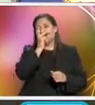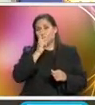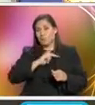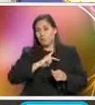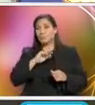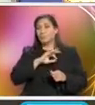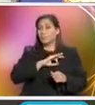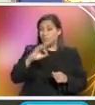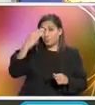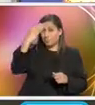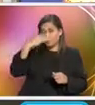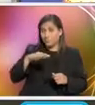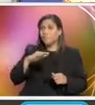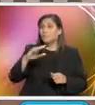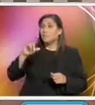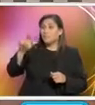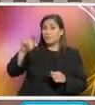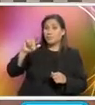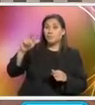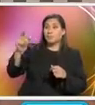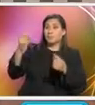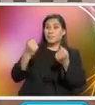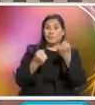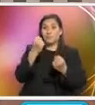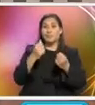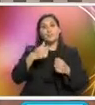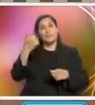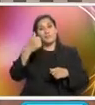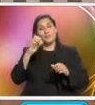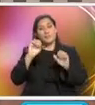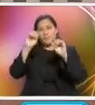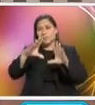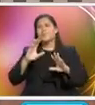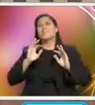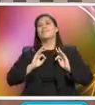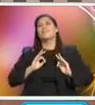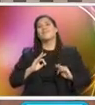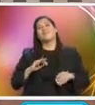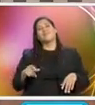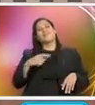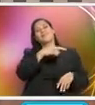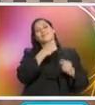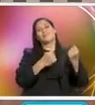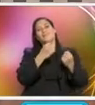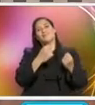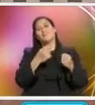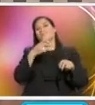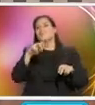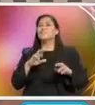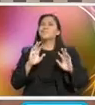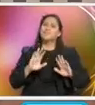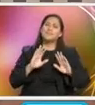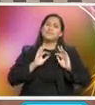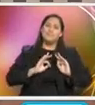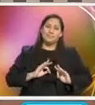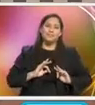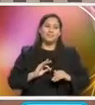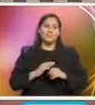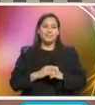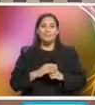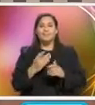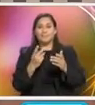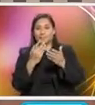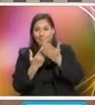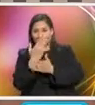puedes saber que alguien más los va a llevar, entonces pues también te relajas, ¿no? Sí, y ahorras. Te tomas tu tiempo también, ¿no? Te